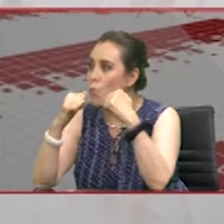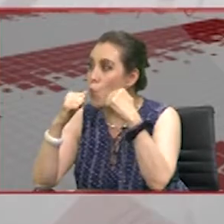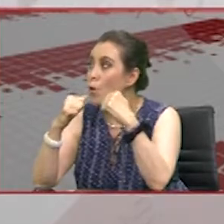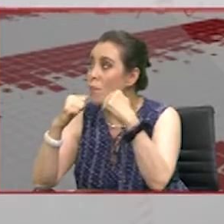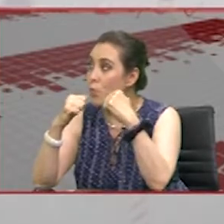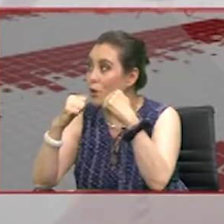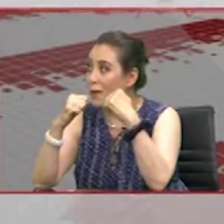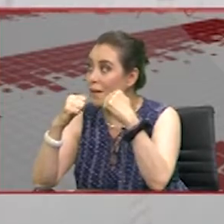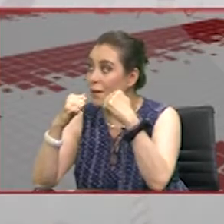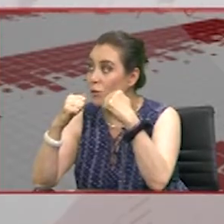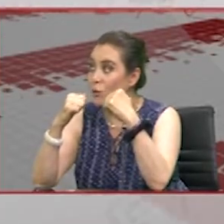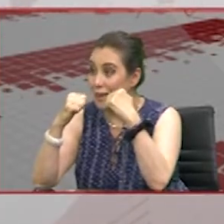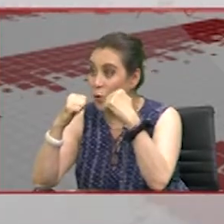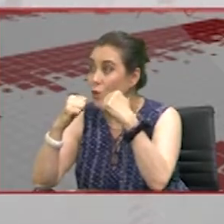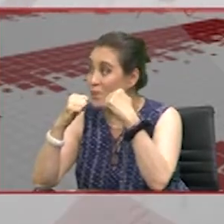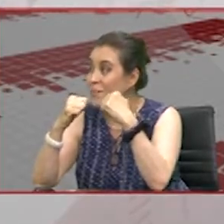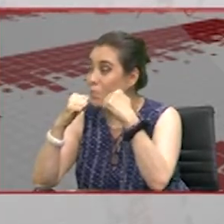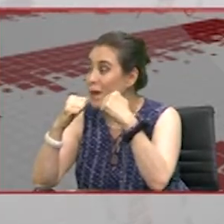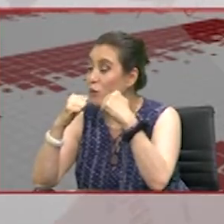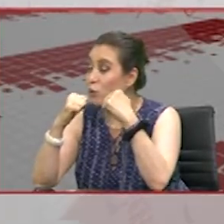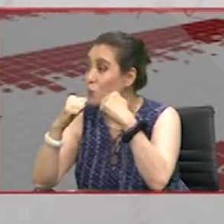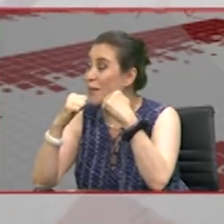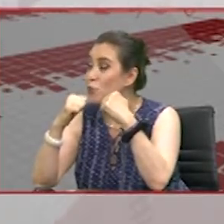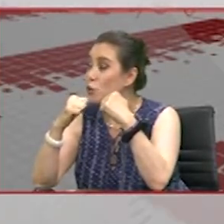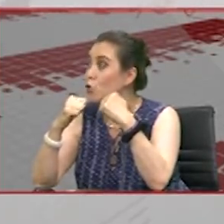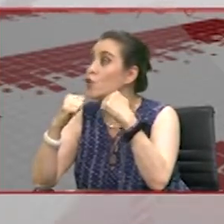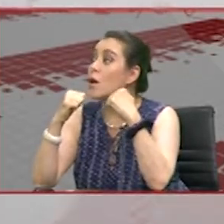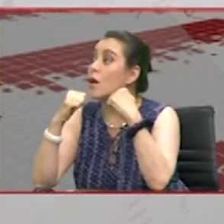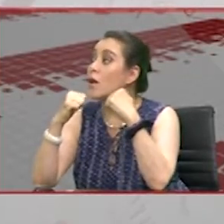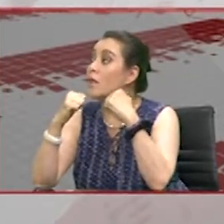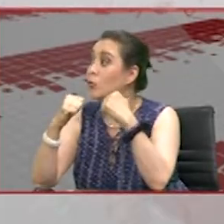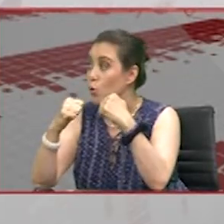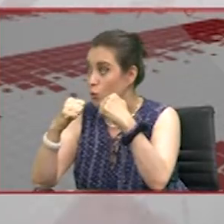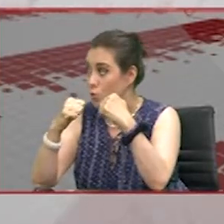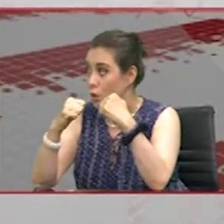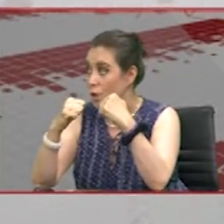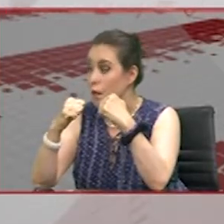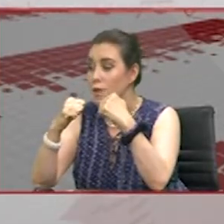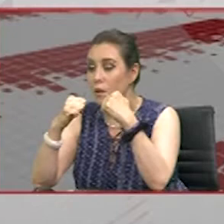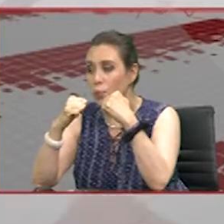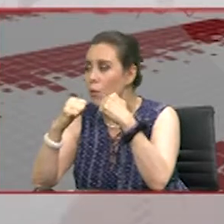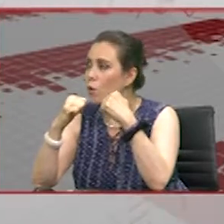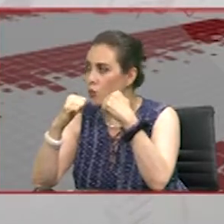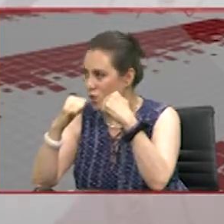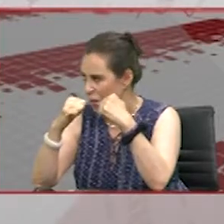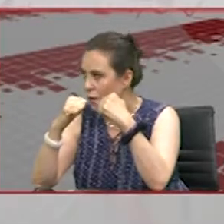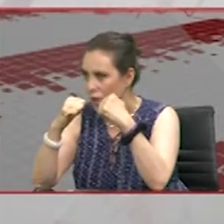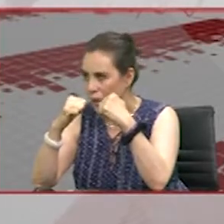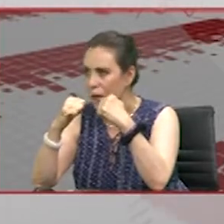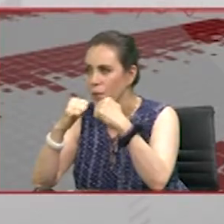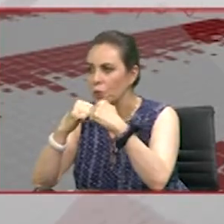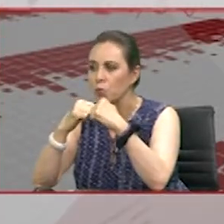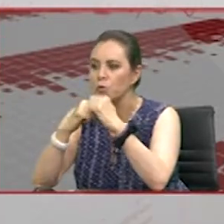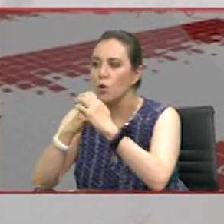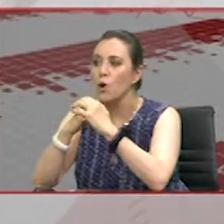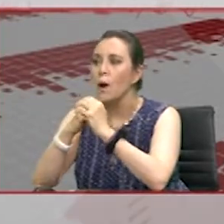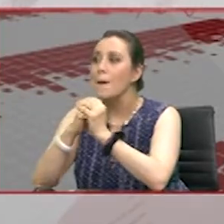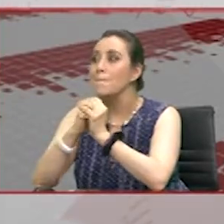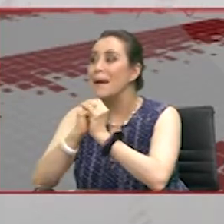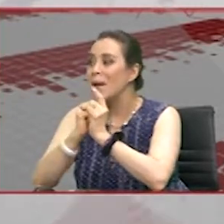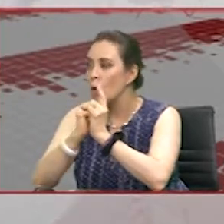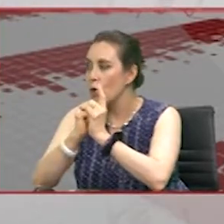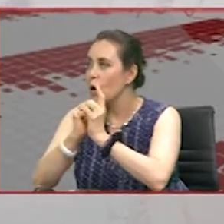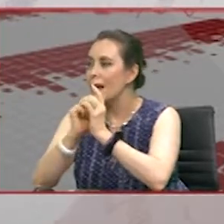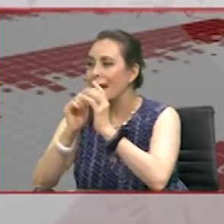distancia Muy importante Entonces Rajoy Si está pagando Los platos rotos De todos Y se movió Con cierta dignidad A mi juicio